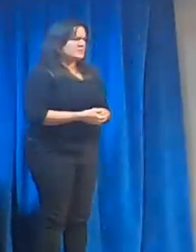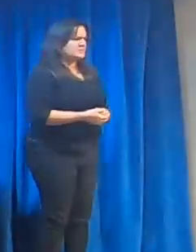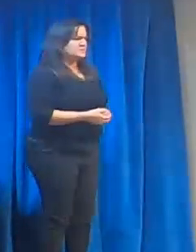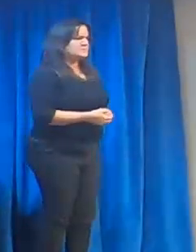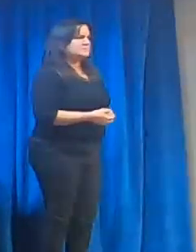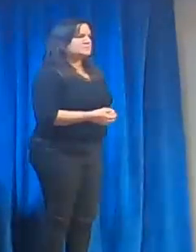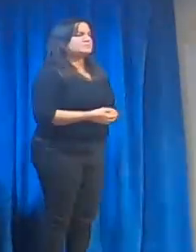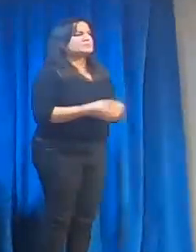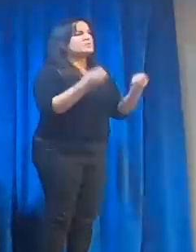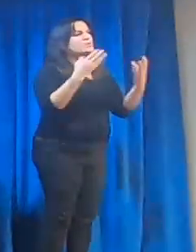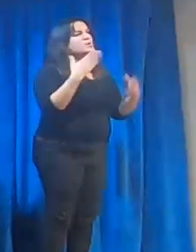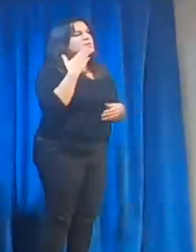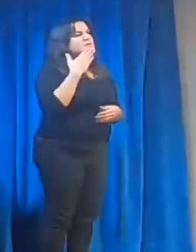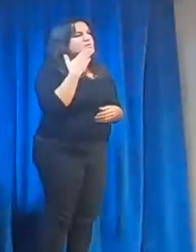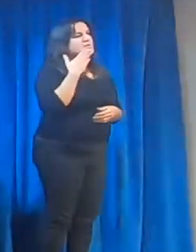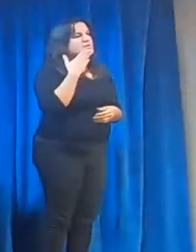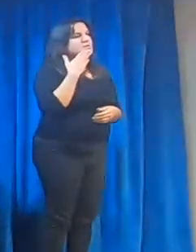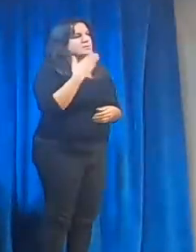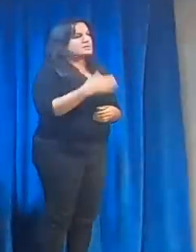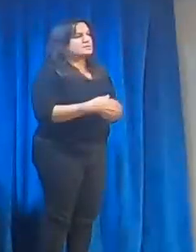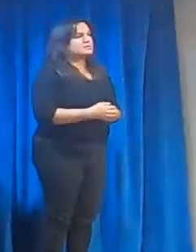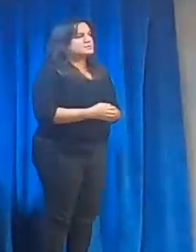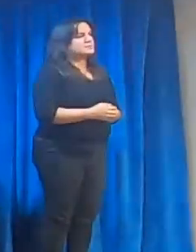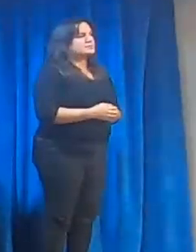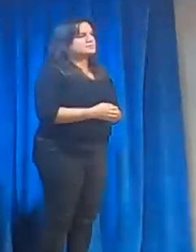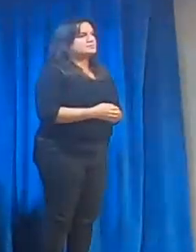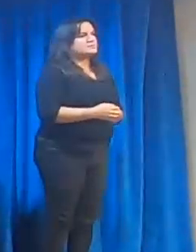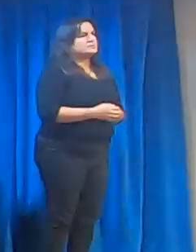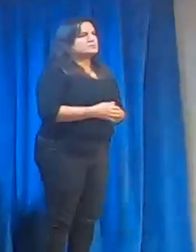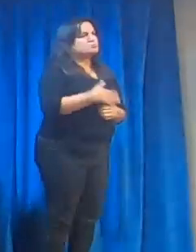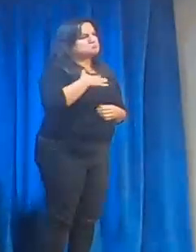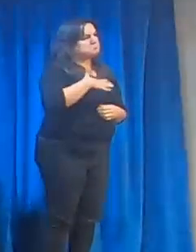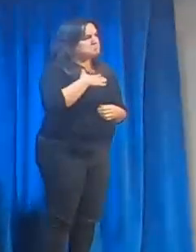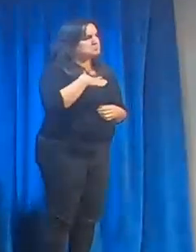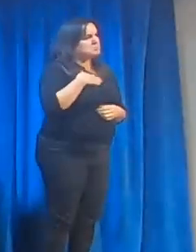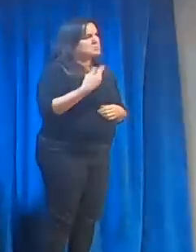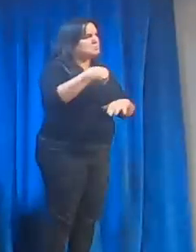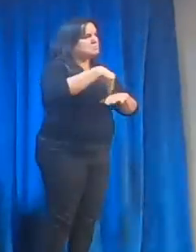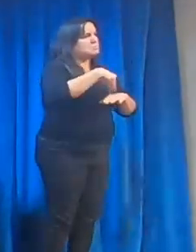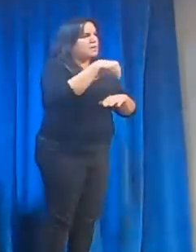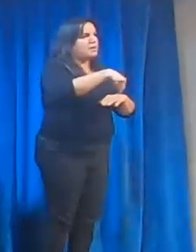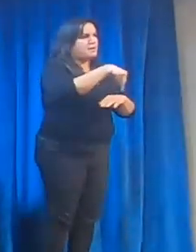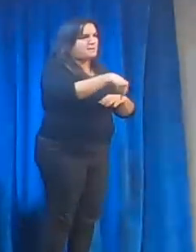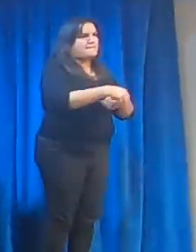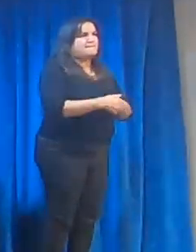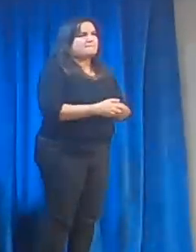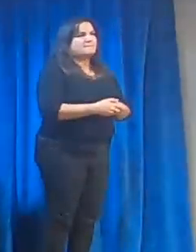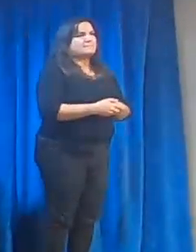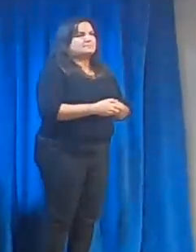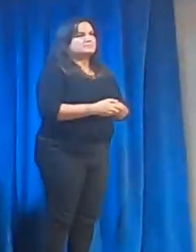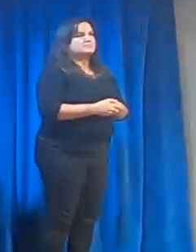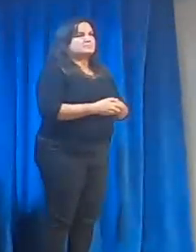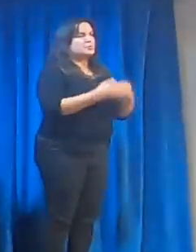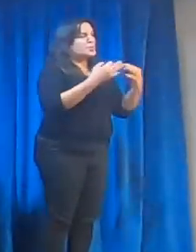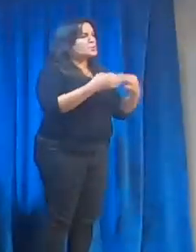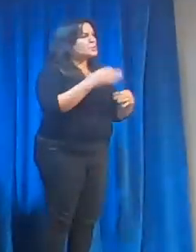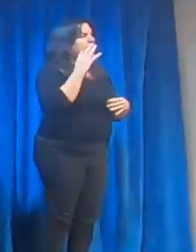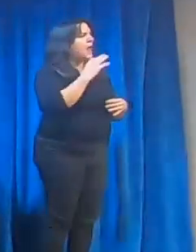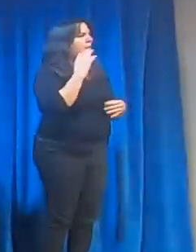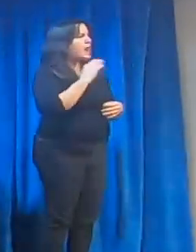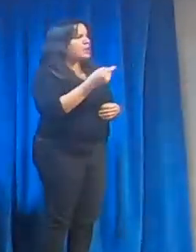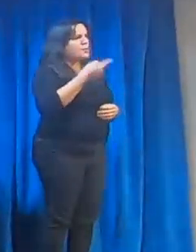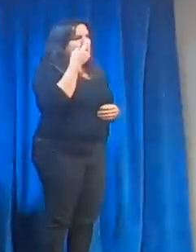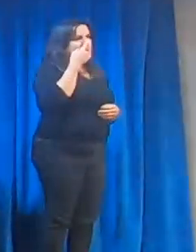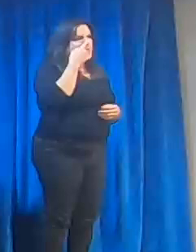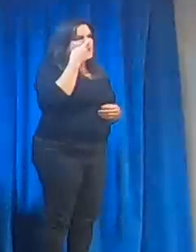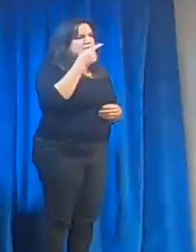Bueno, buenas tardes. Un gusto estar acá con ustedes. Voy a tomar un tema que es de mi interés de hace